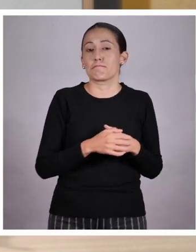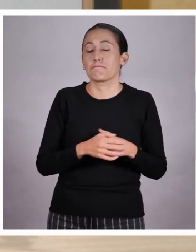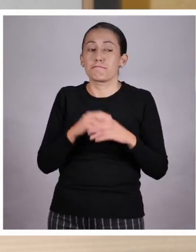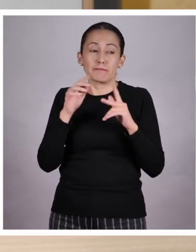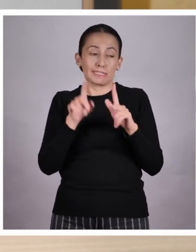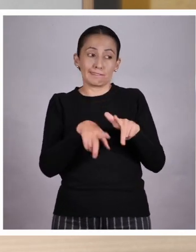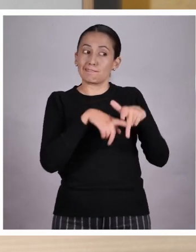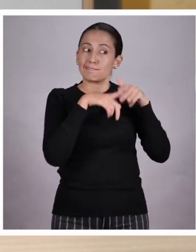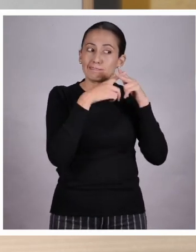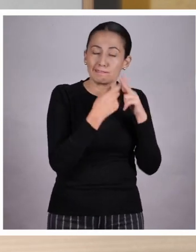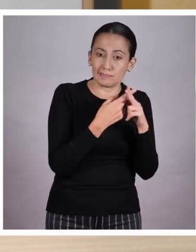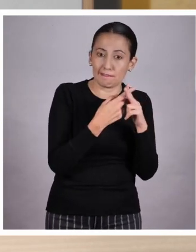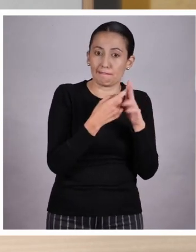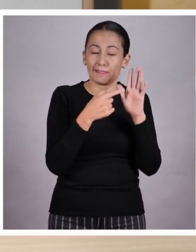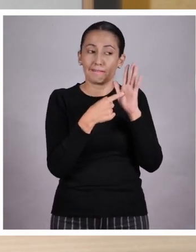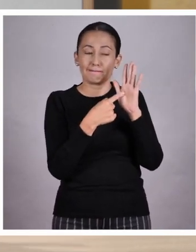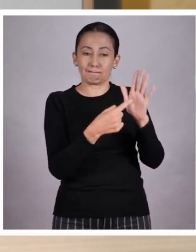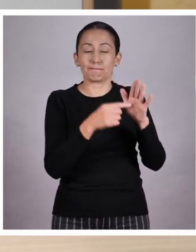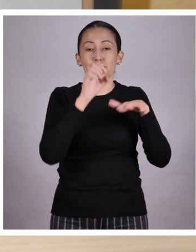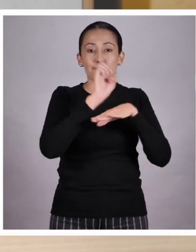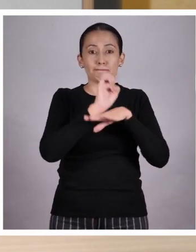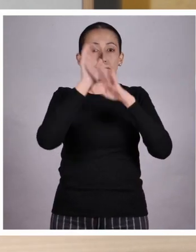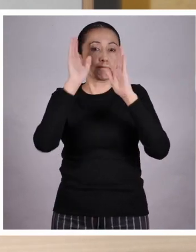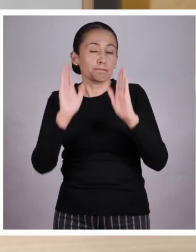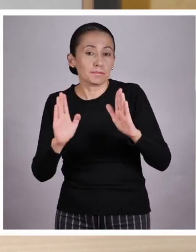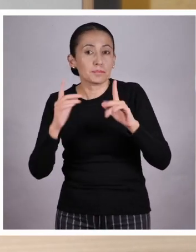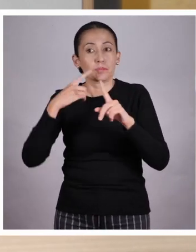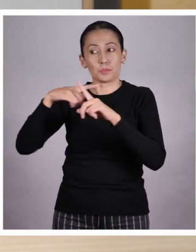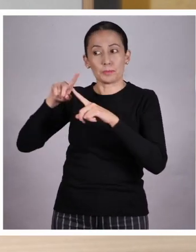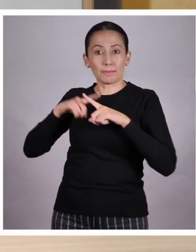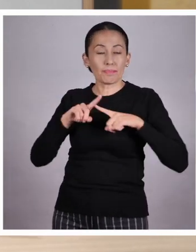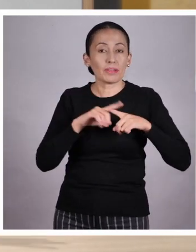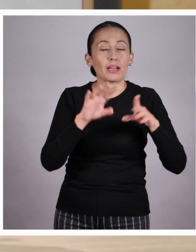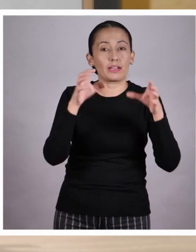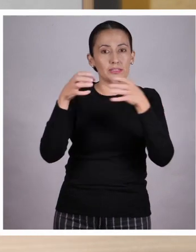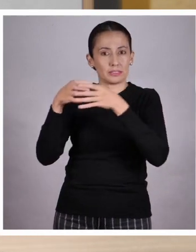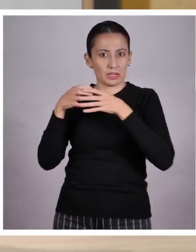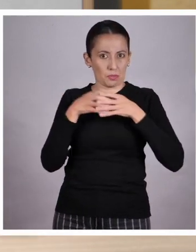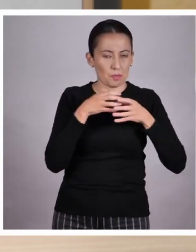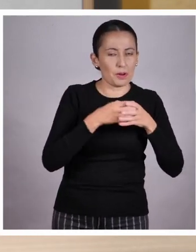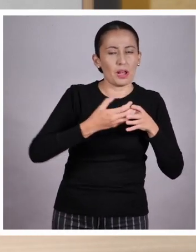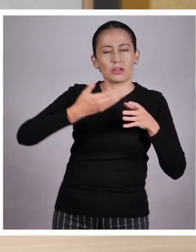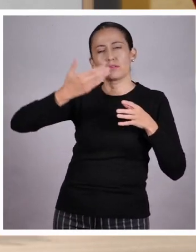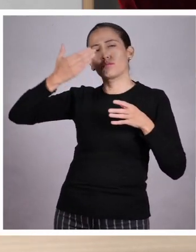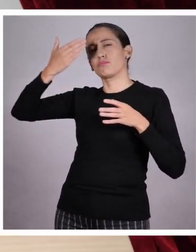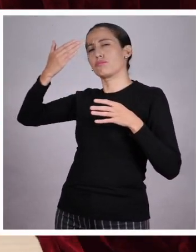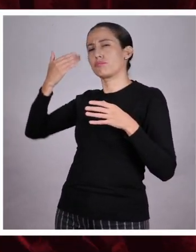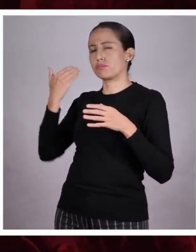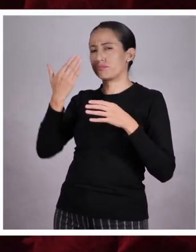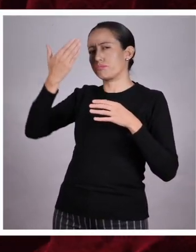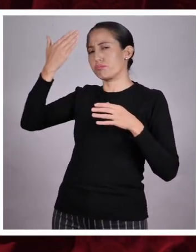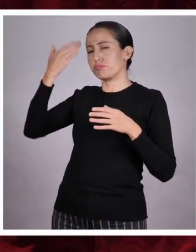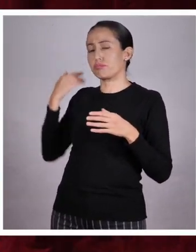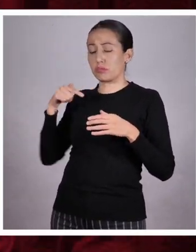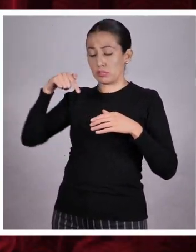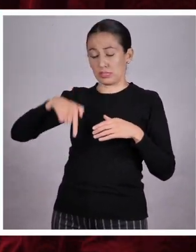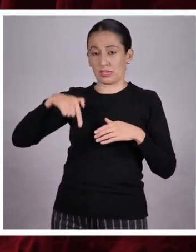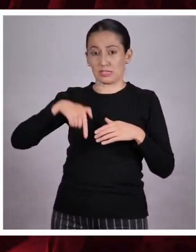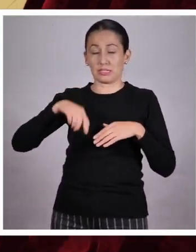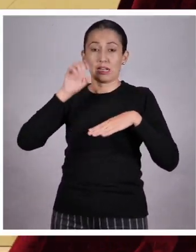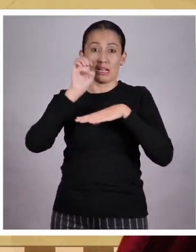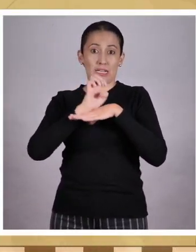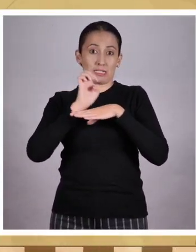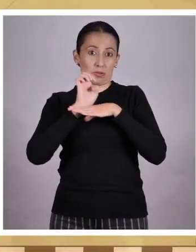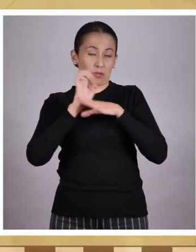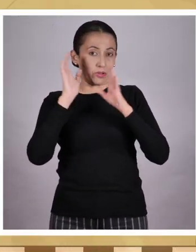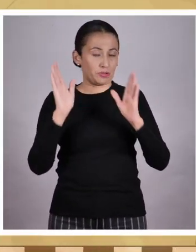empezar, tienes que saber que las y los ecuatorianos venimos de varios grupos humanos que poblaron hace muchos años este hermoso pedazo de tierra que